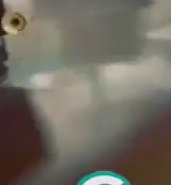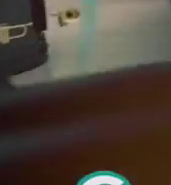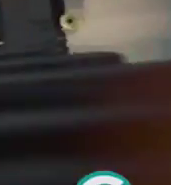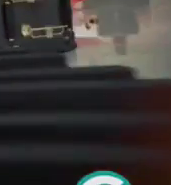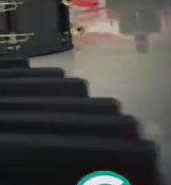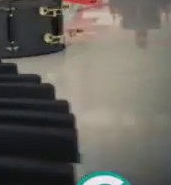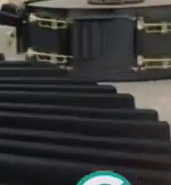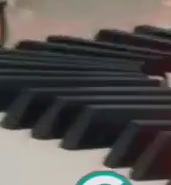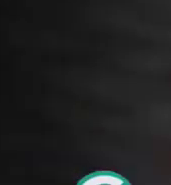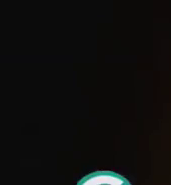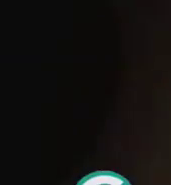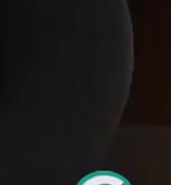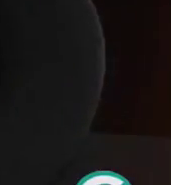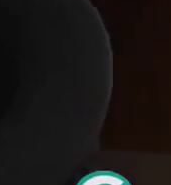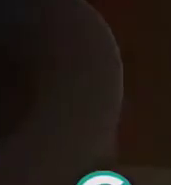¡Gracias!